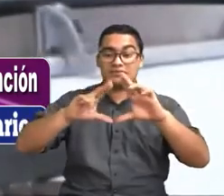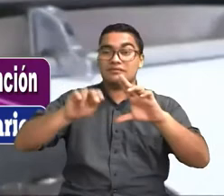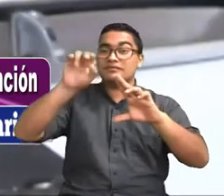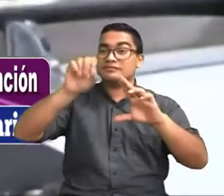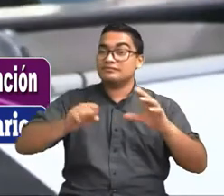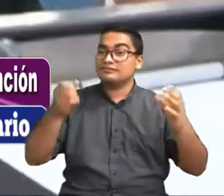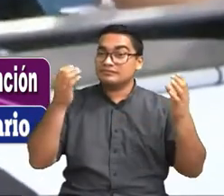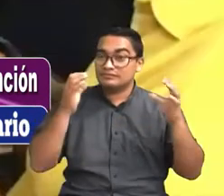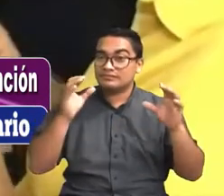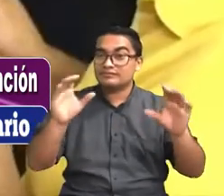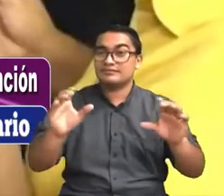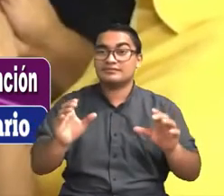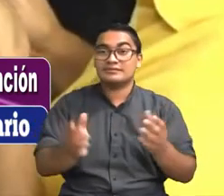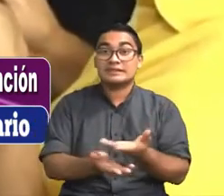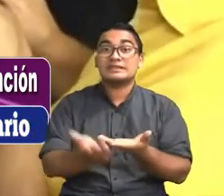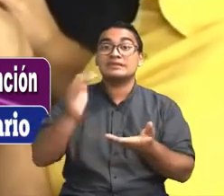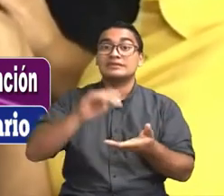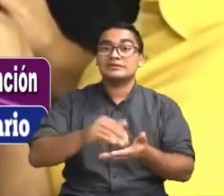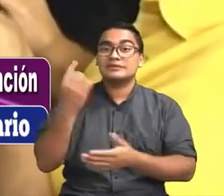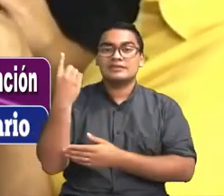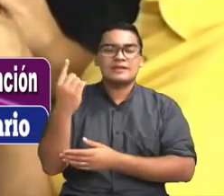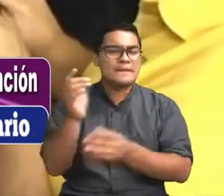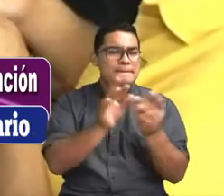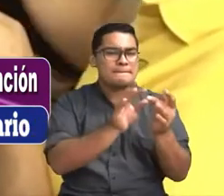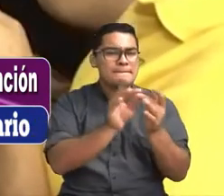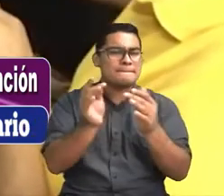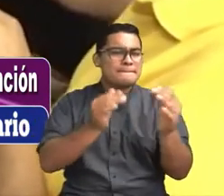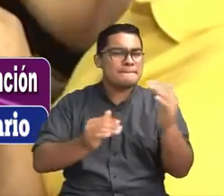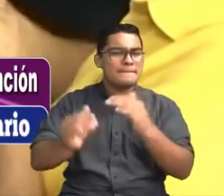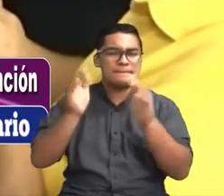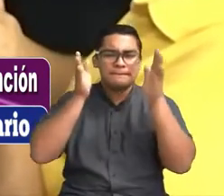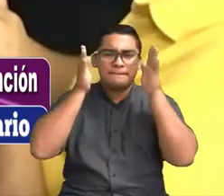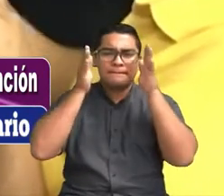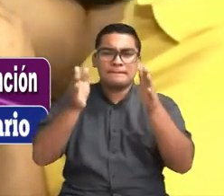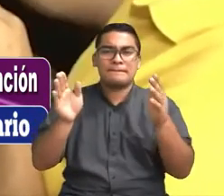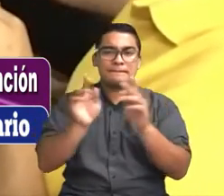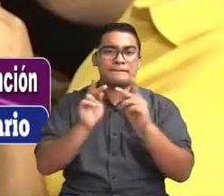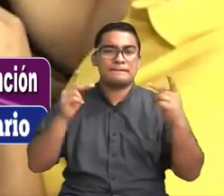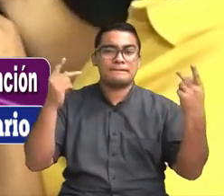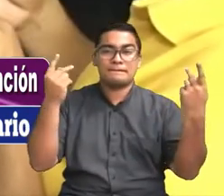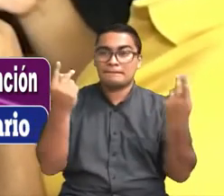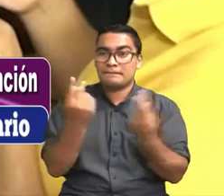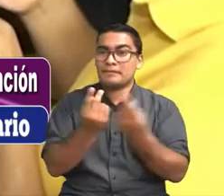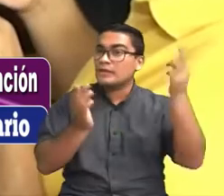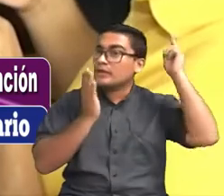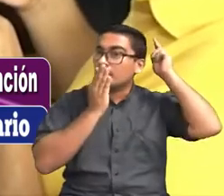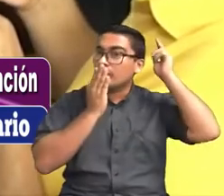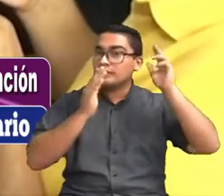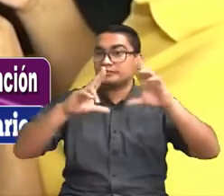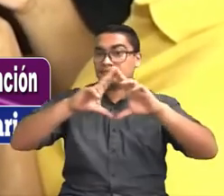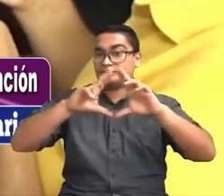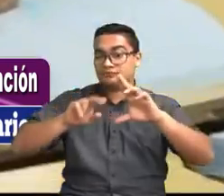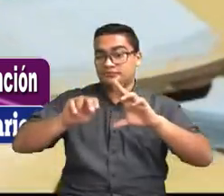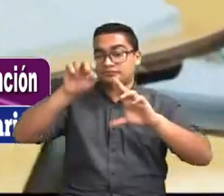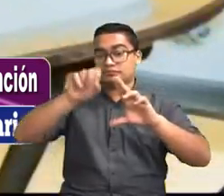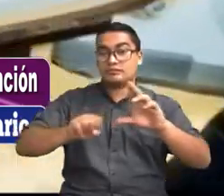restituciones de derechos que han tenido los pueblos originarios y afrodescendientes de Caribe Norte y Caribe